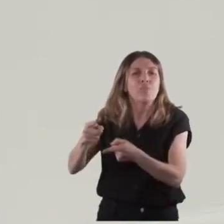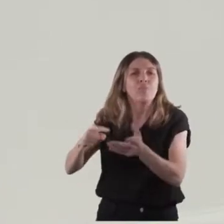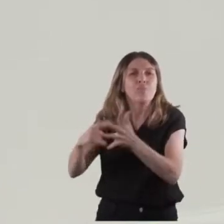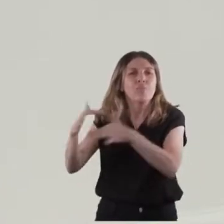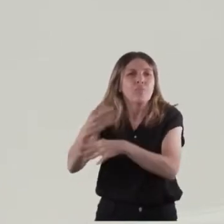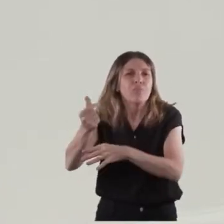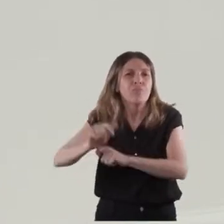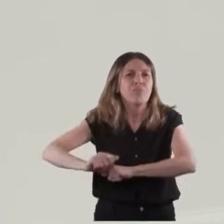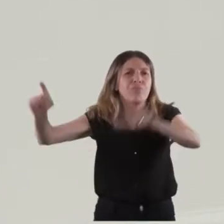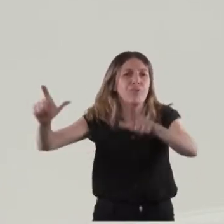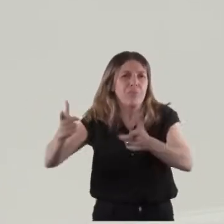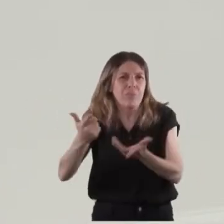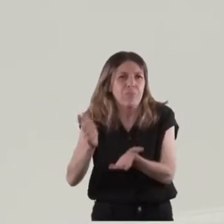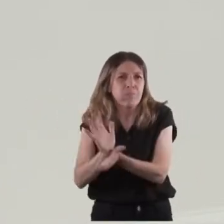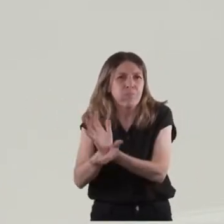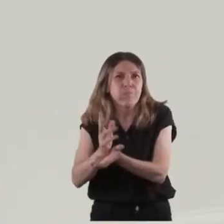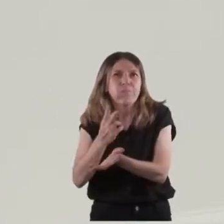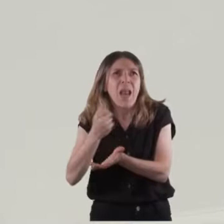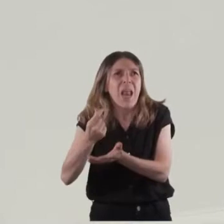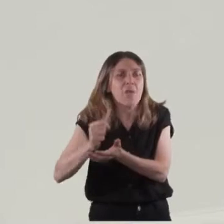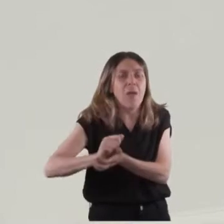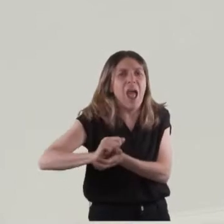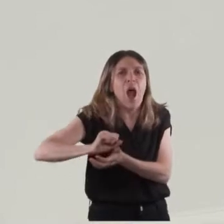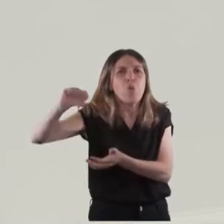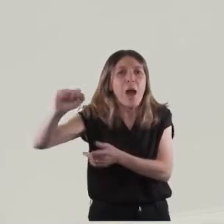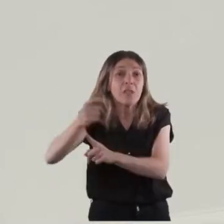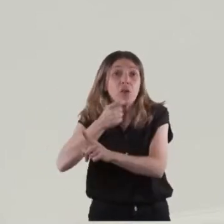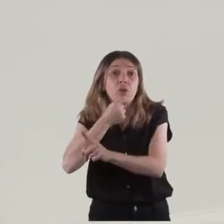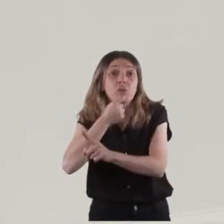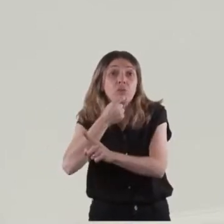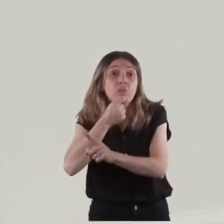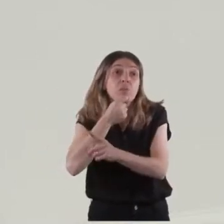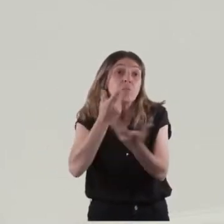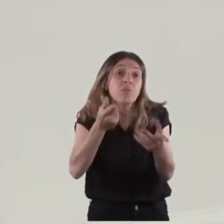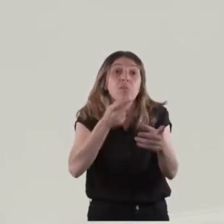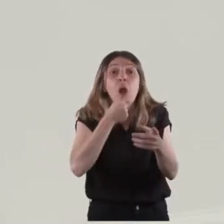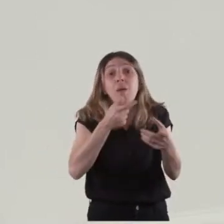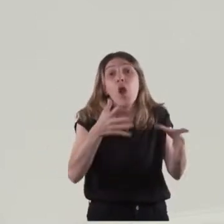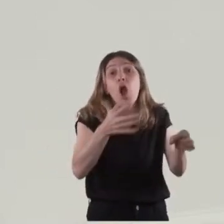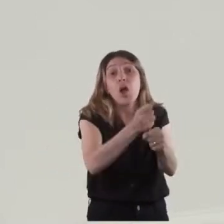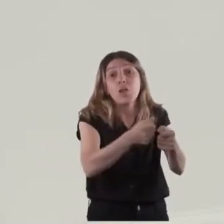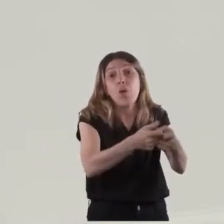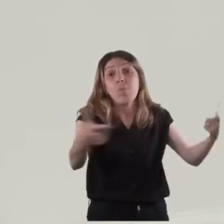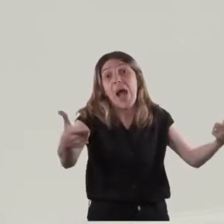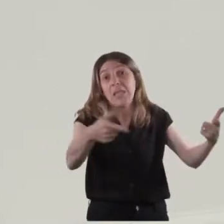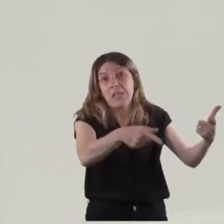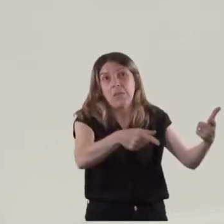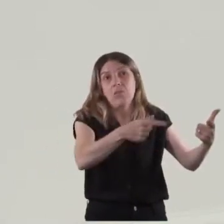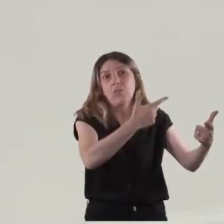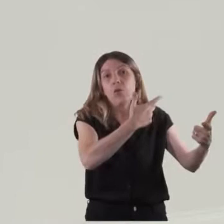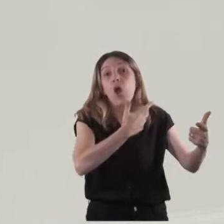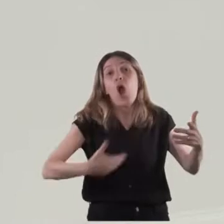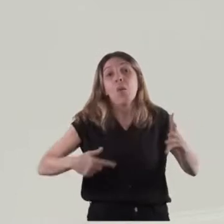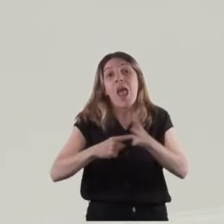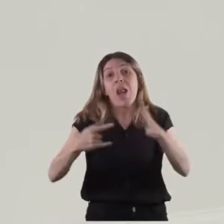de tarifa sacando subsidios en la energía como aumento de colectivos como es lo que plantea al ser el gobierno porteño